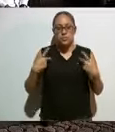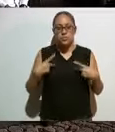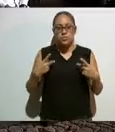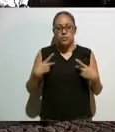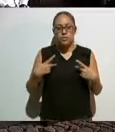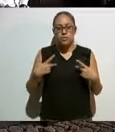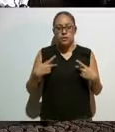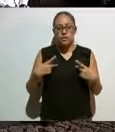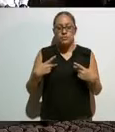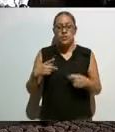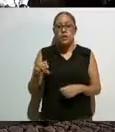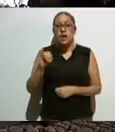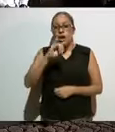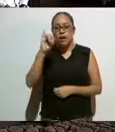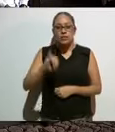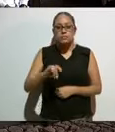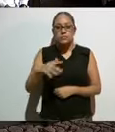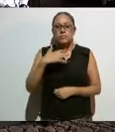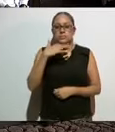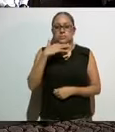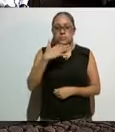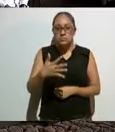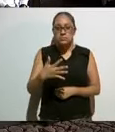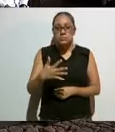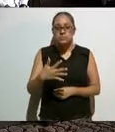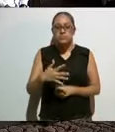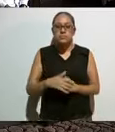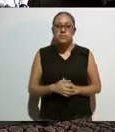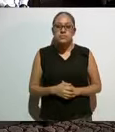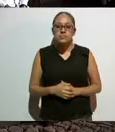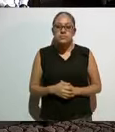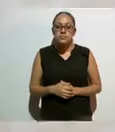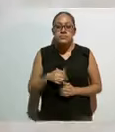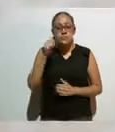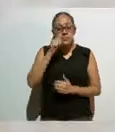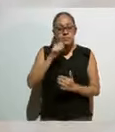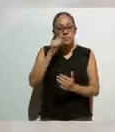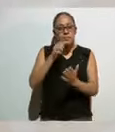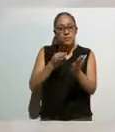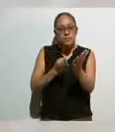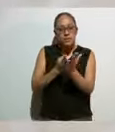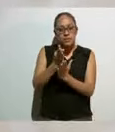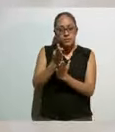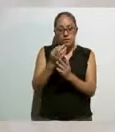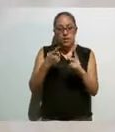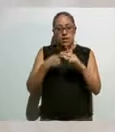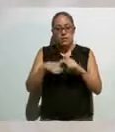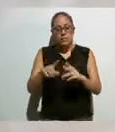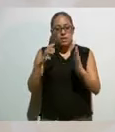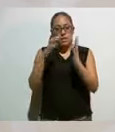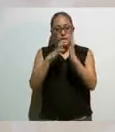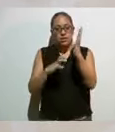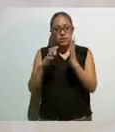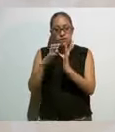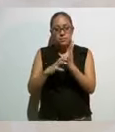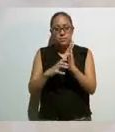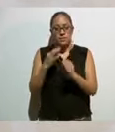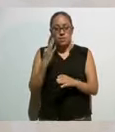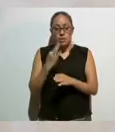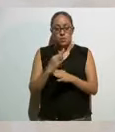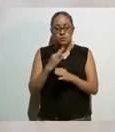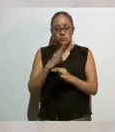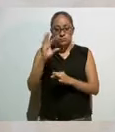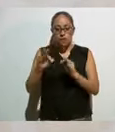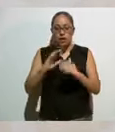nunca traicionó a su gente. Empezamos en Tlaltizapán, estamos concluyendo la